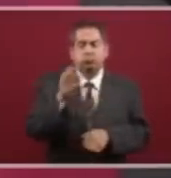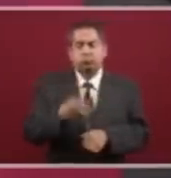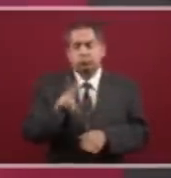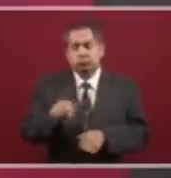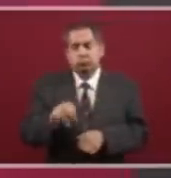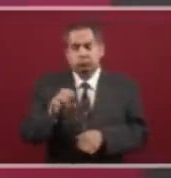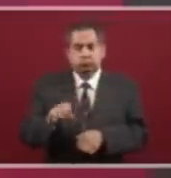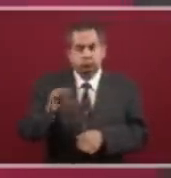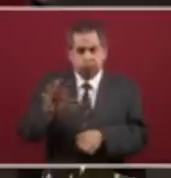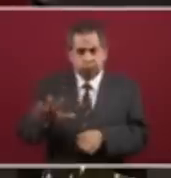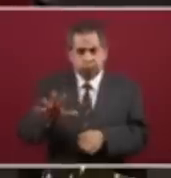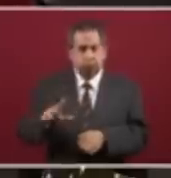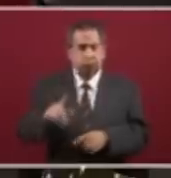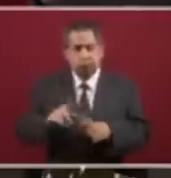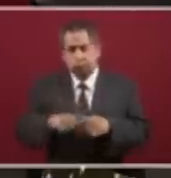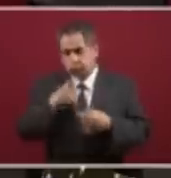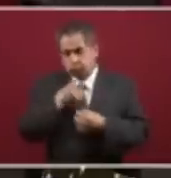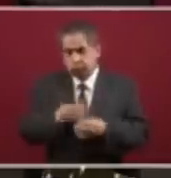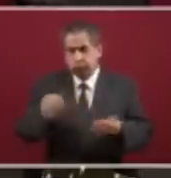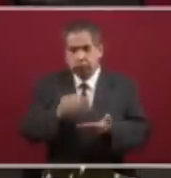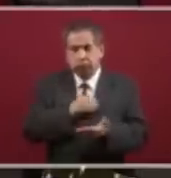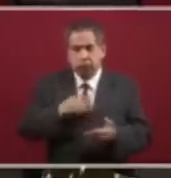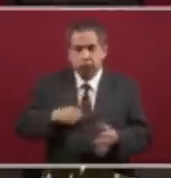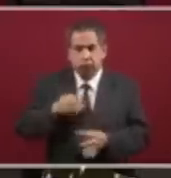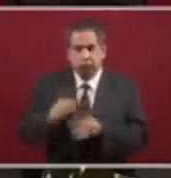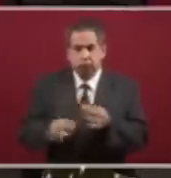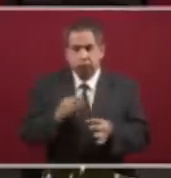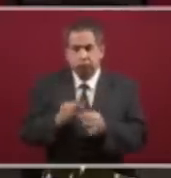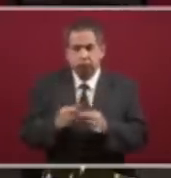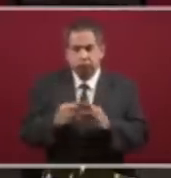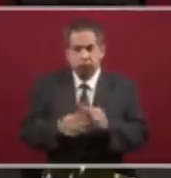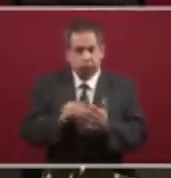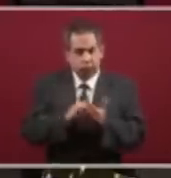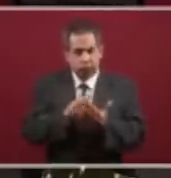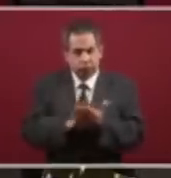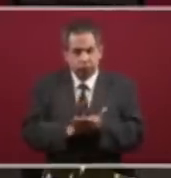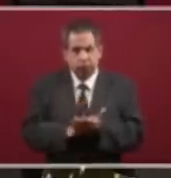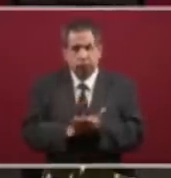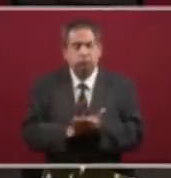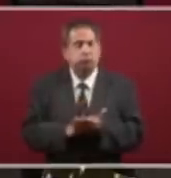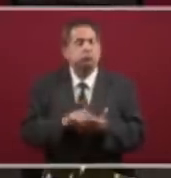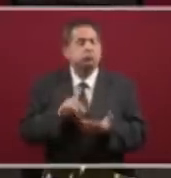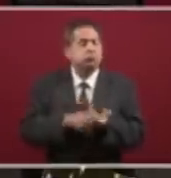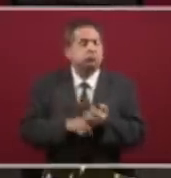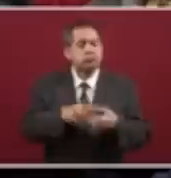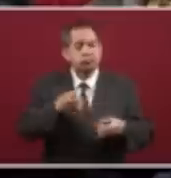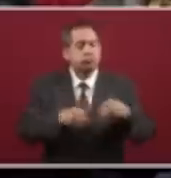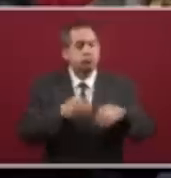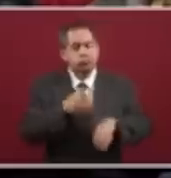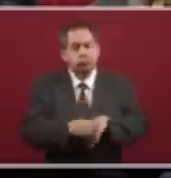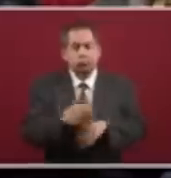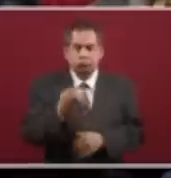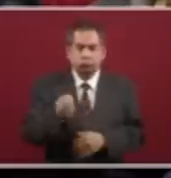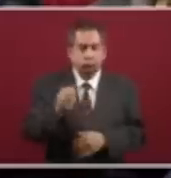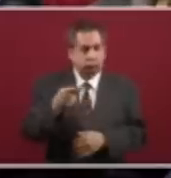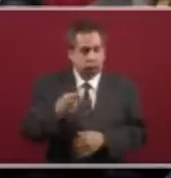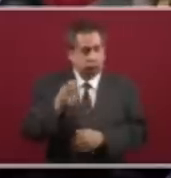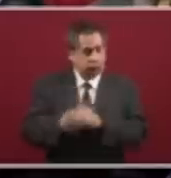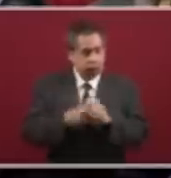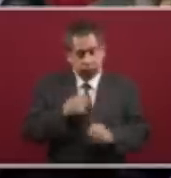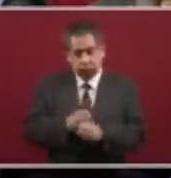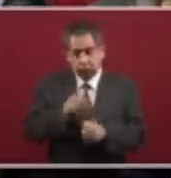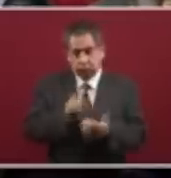2005 emitida en cumplimiento de la sentencia ejecutoria dictada en el juicio de amparo el 9 de noviembre de